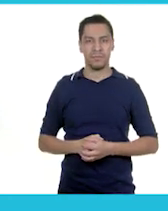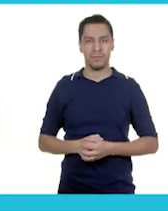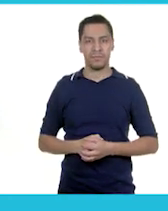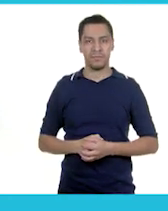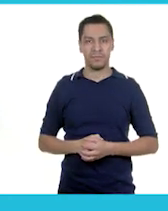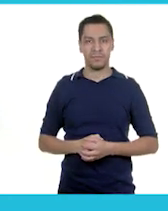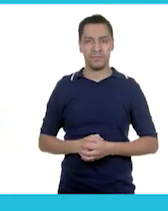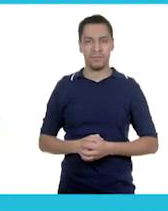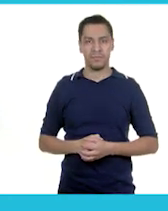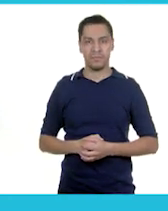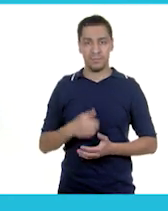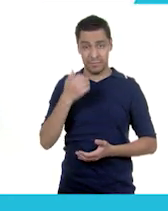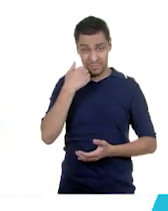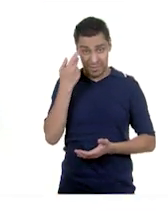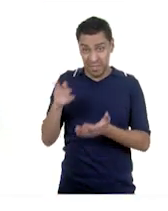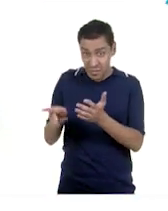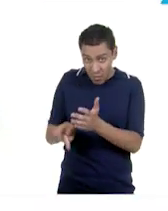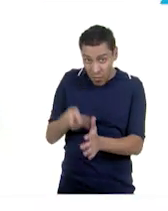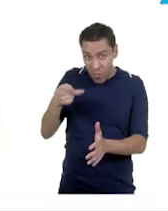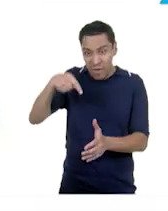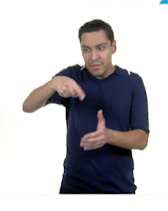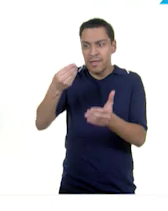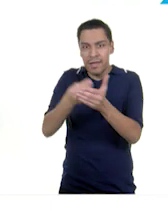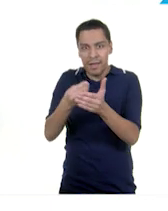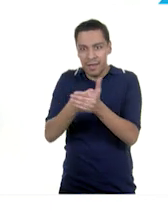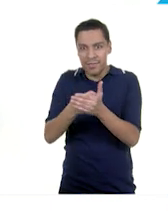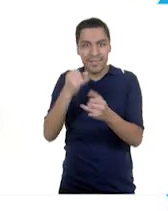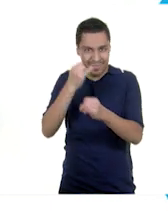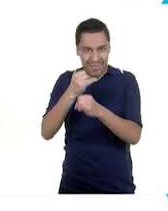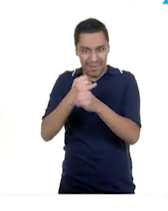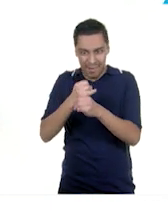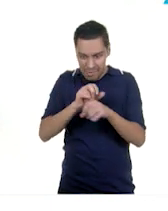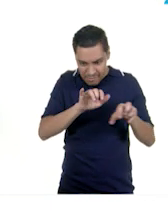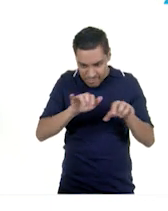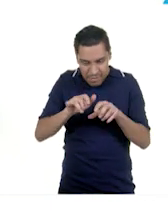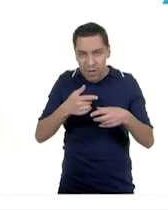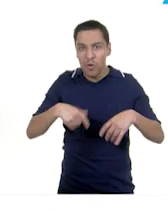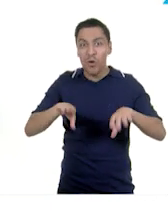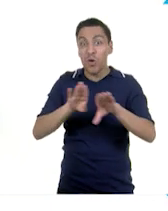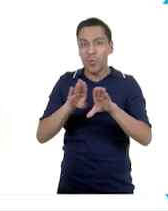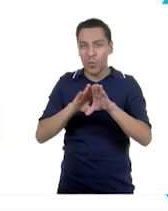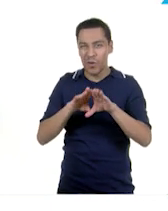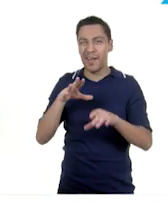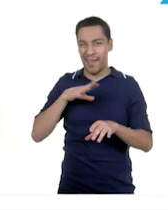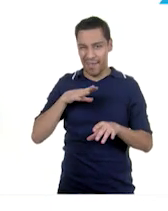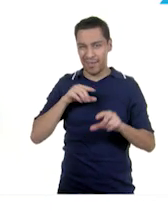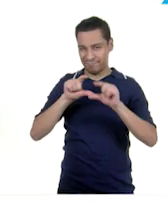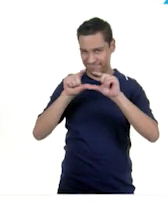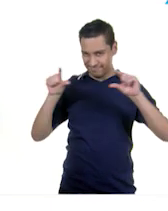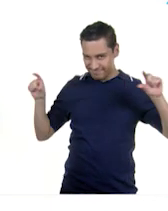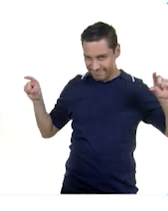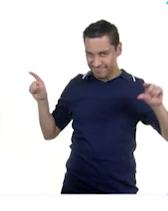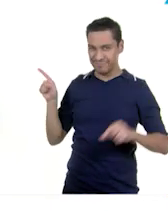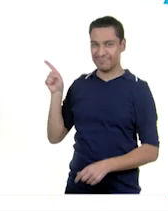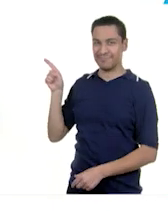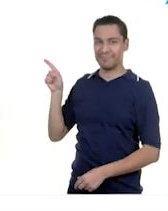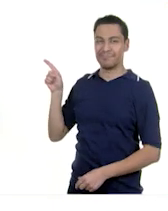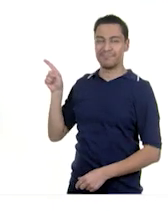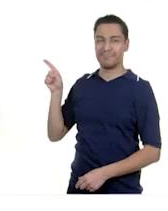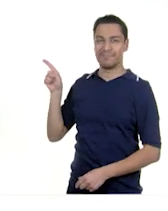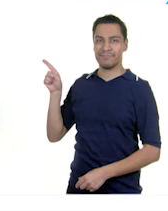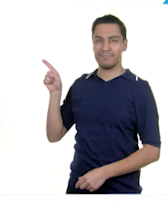conaliteg.cep.gov.mx. Si quieres volver a ver los programas de Aprende en Casa 3, los puedes encontrar en la siguiente liga: